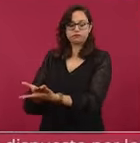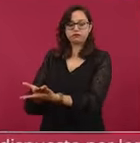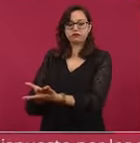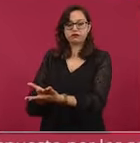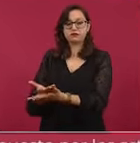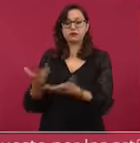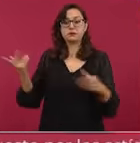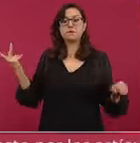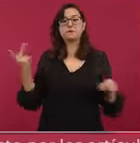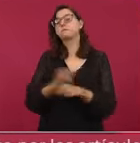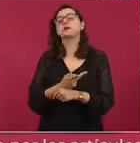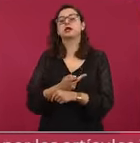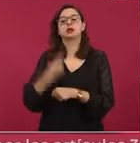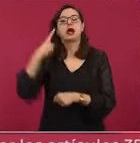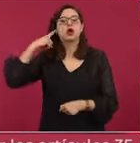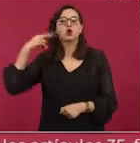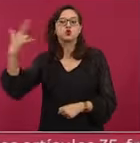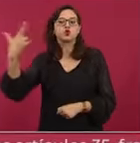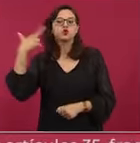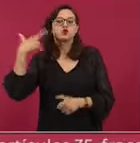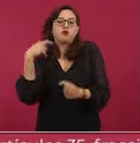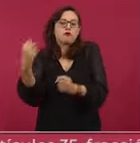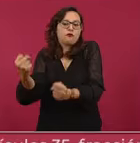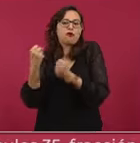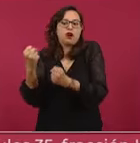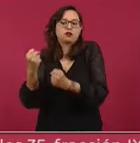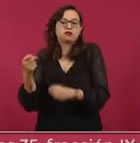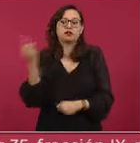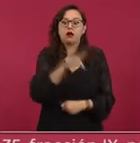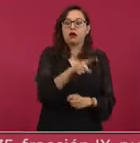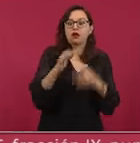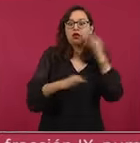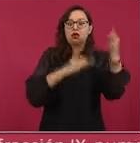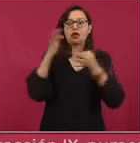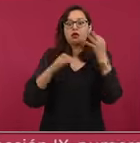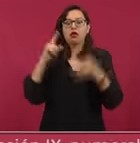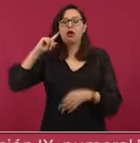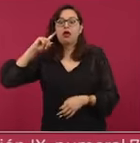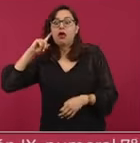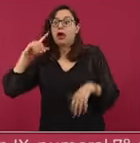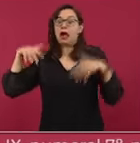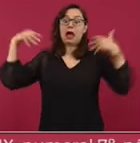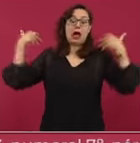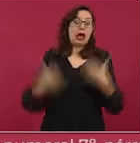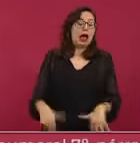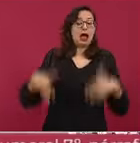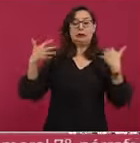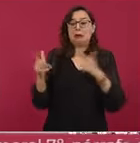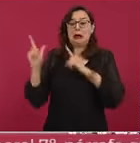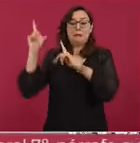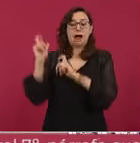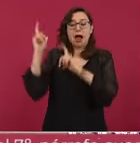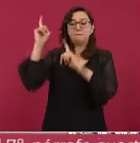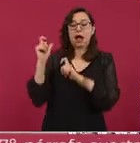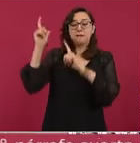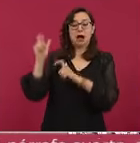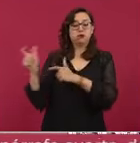se dio a conocer que era una balacera y que había habido después una explosión.